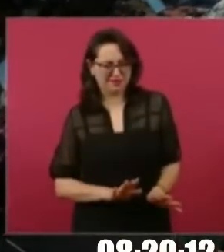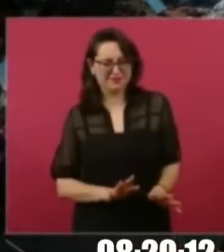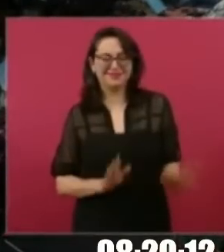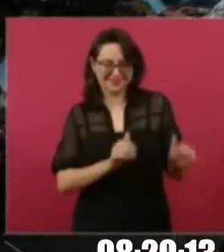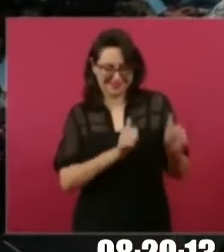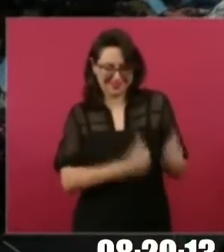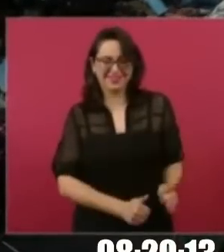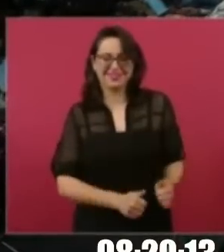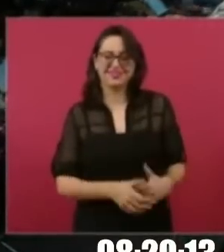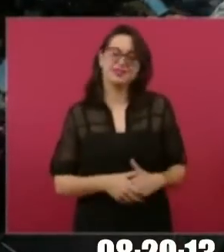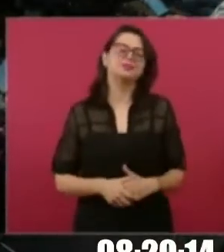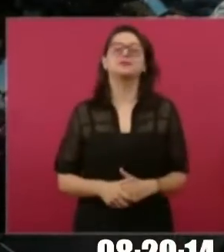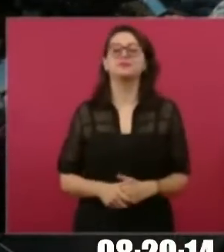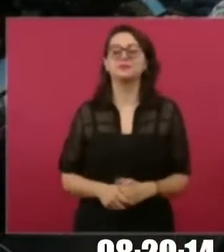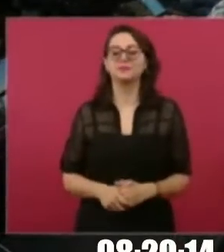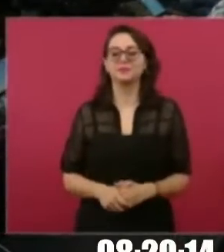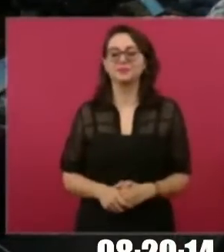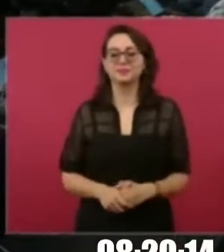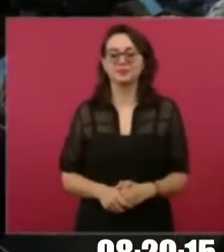bueno miren